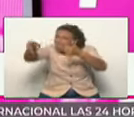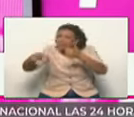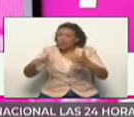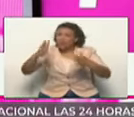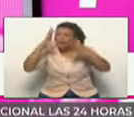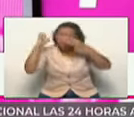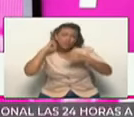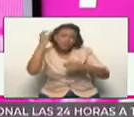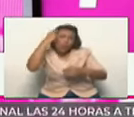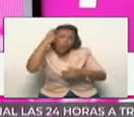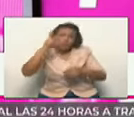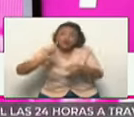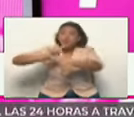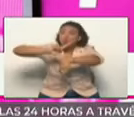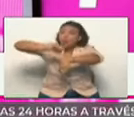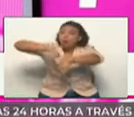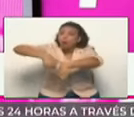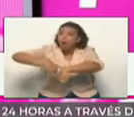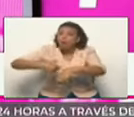y más tarde